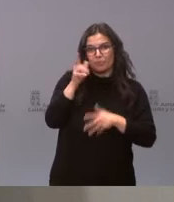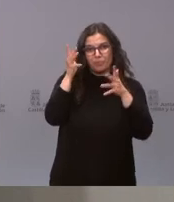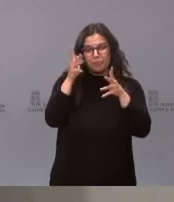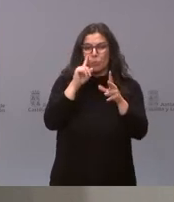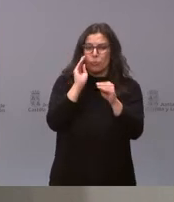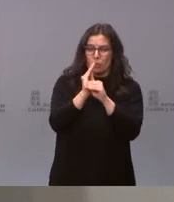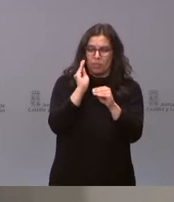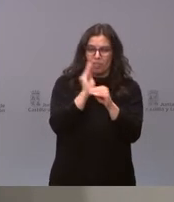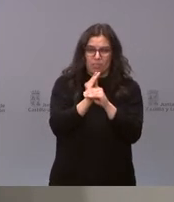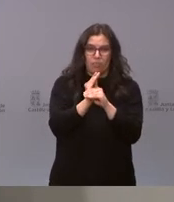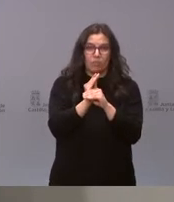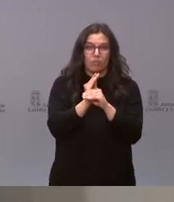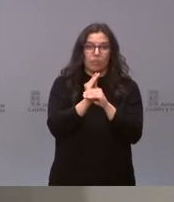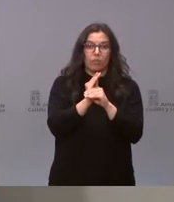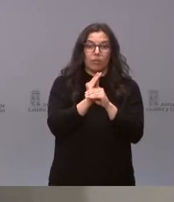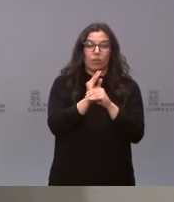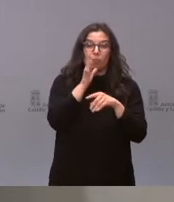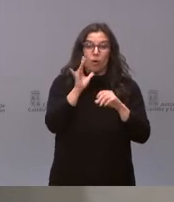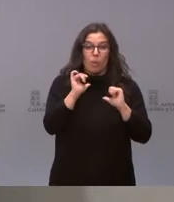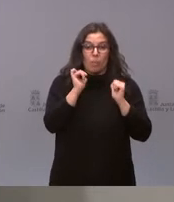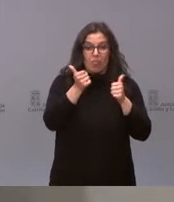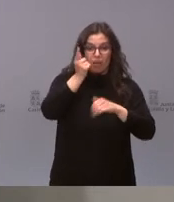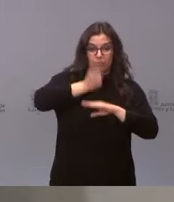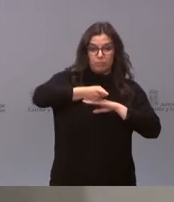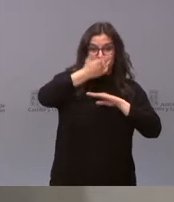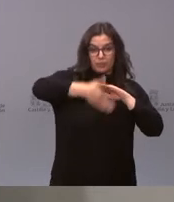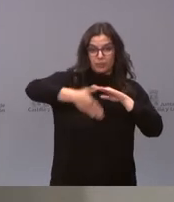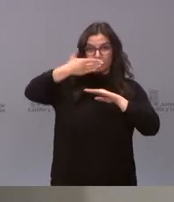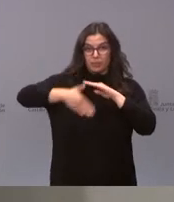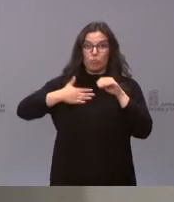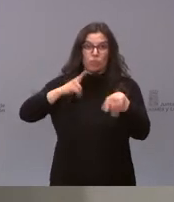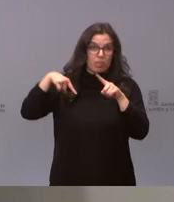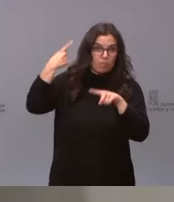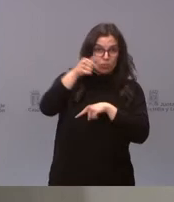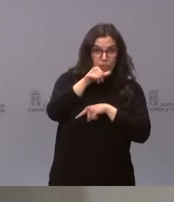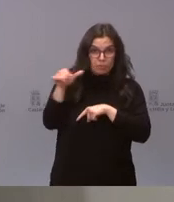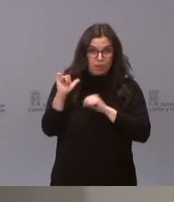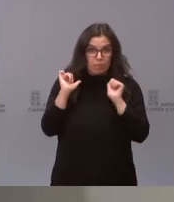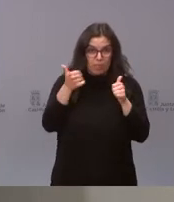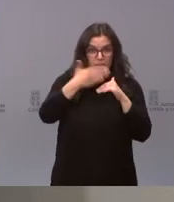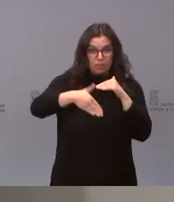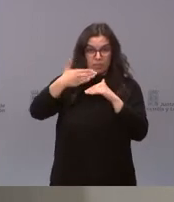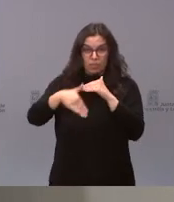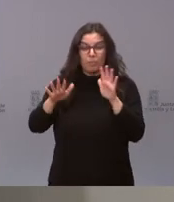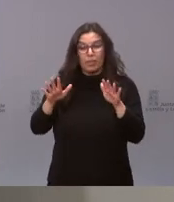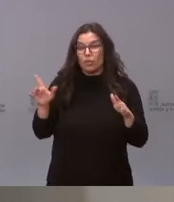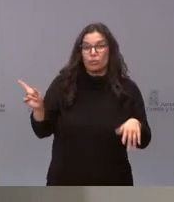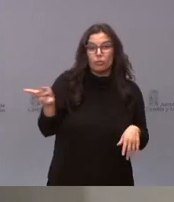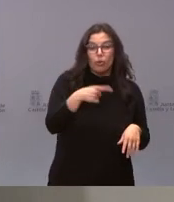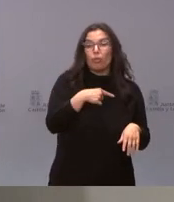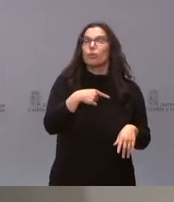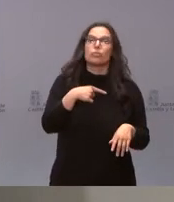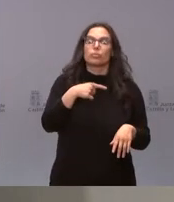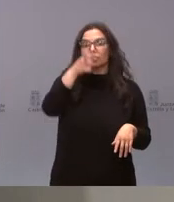prudentes entrar en el grupo se puede entrar en la próxima semana pero se tiene en todos estos municipios